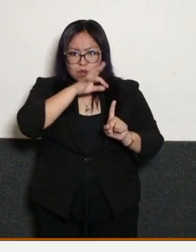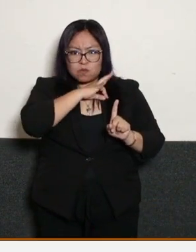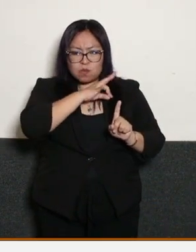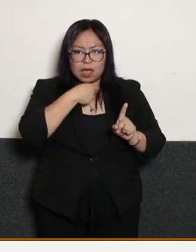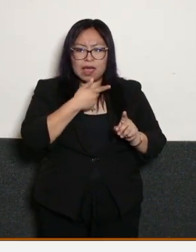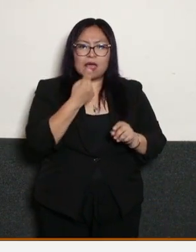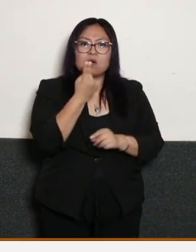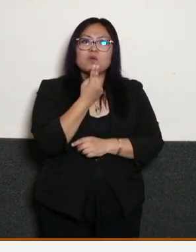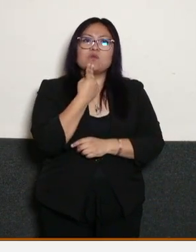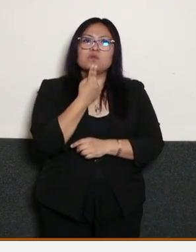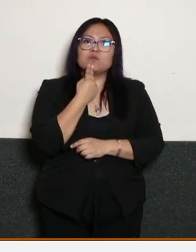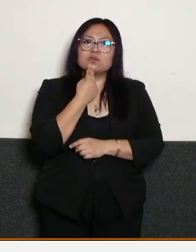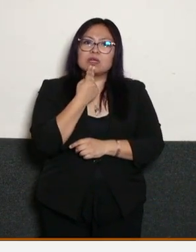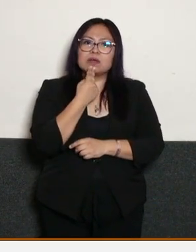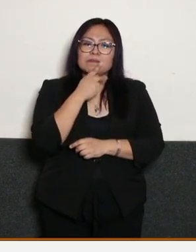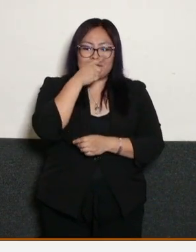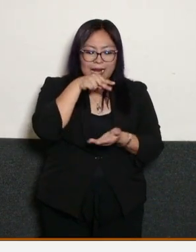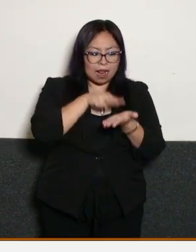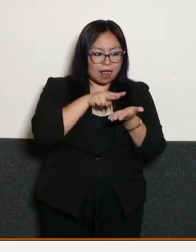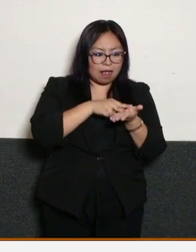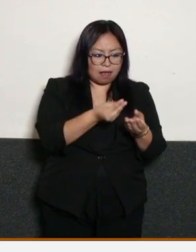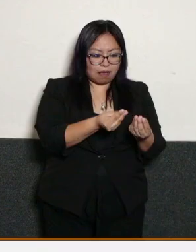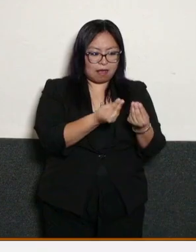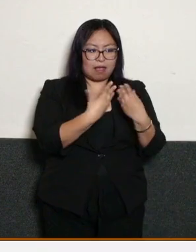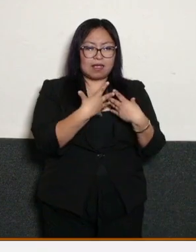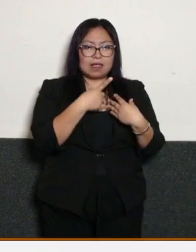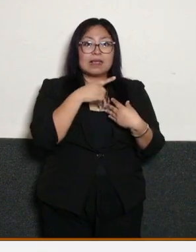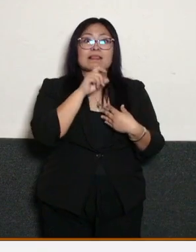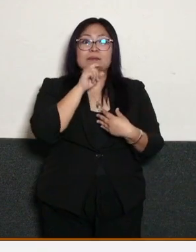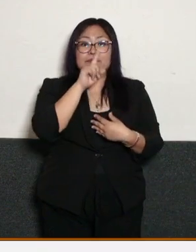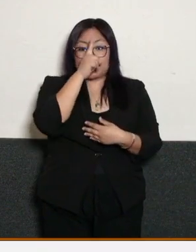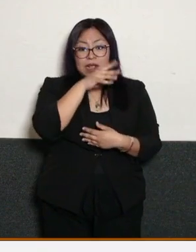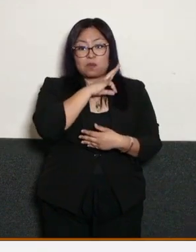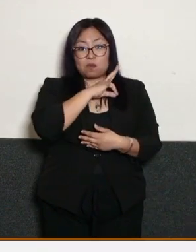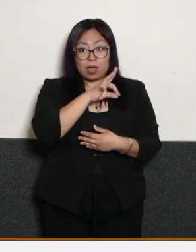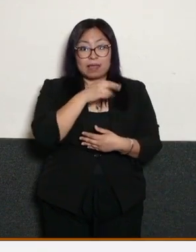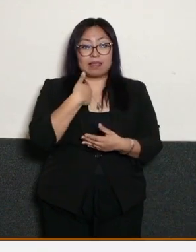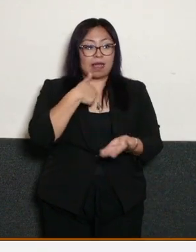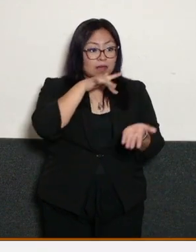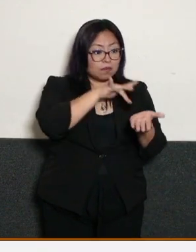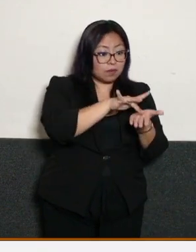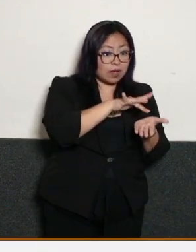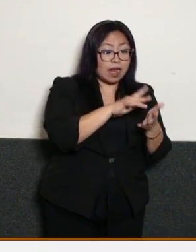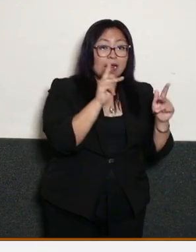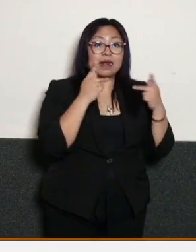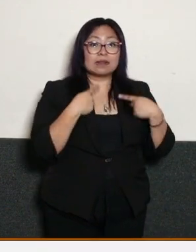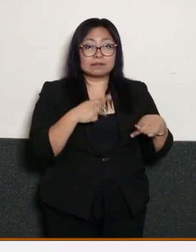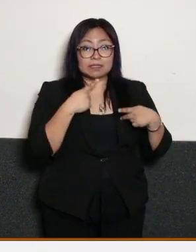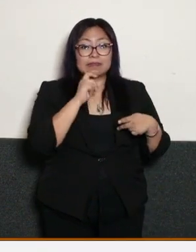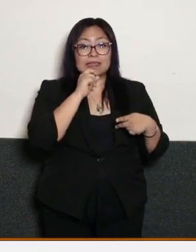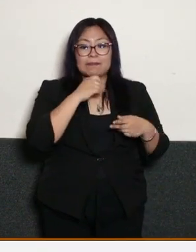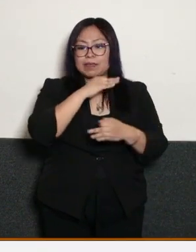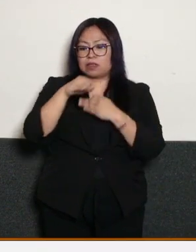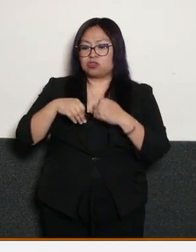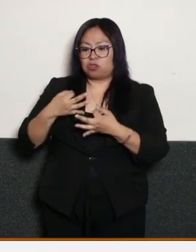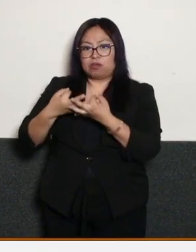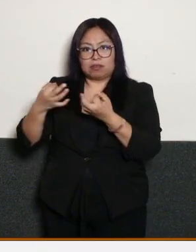cree valor y sobre todo para que sí tenga un impacto en la vida de las personas y en el medio ambiente.